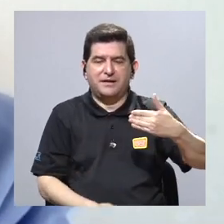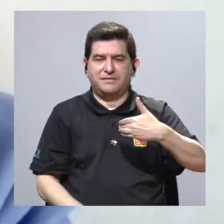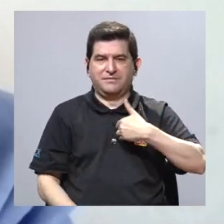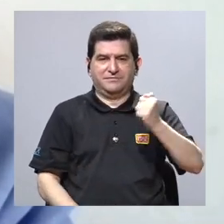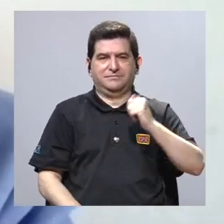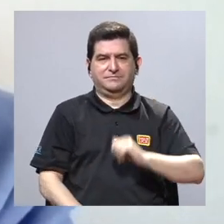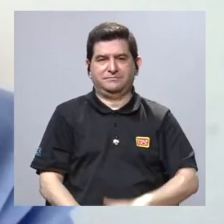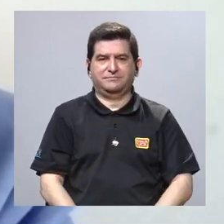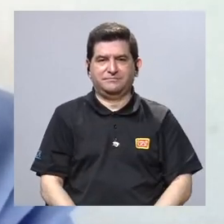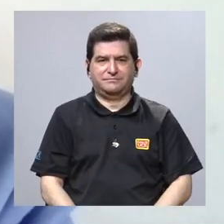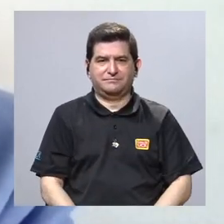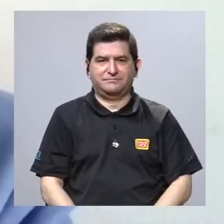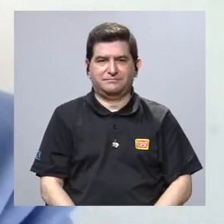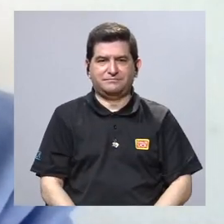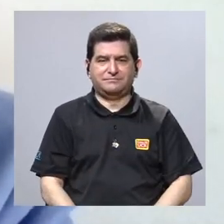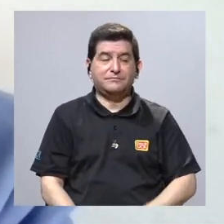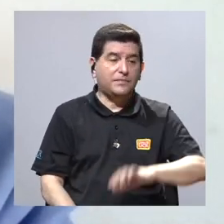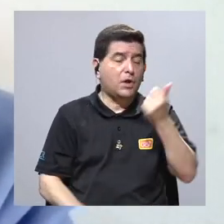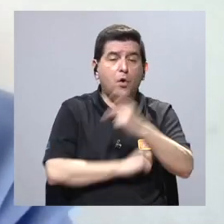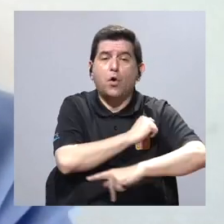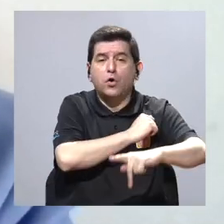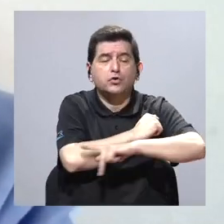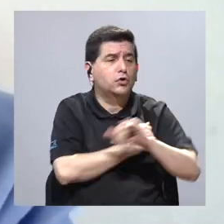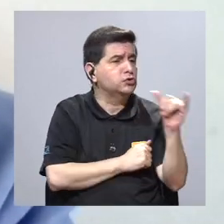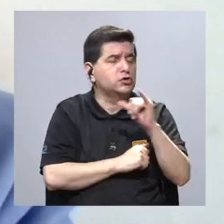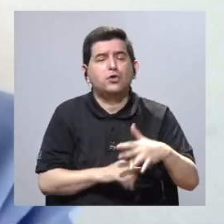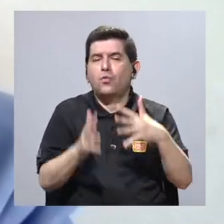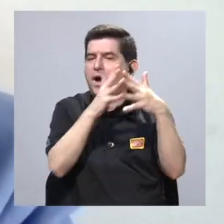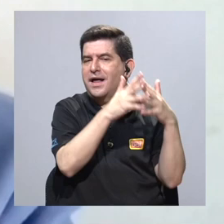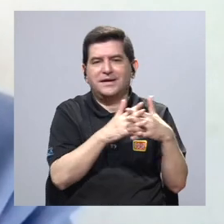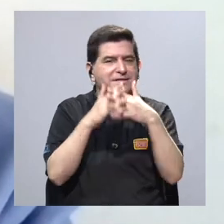necesitaban. Otros países, igual como